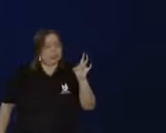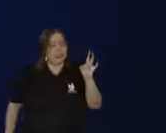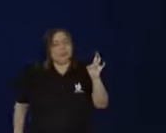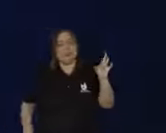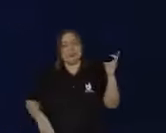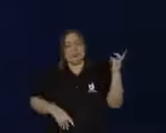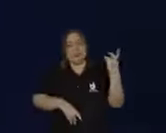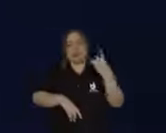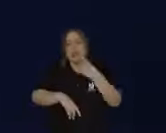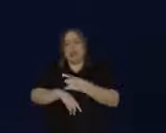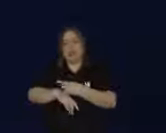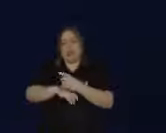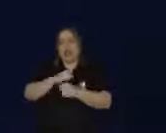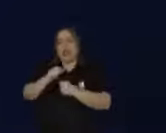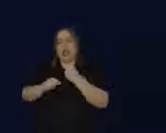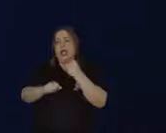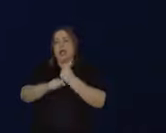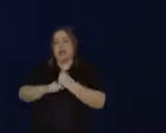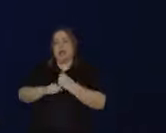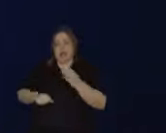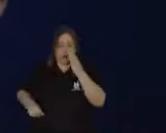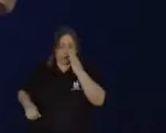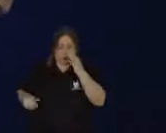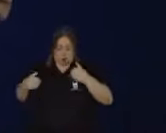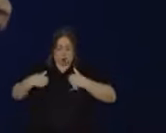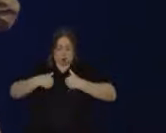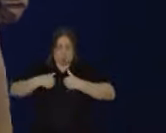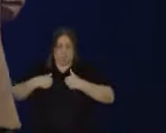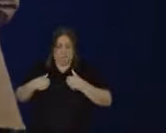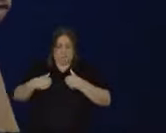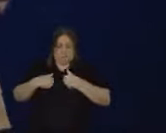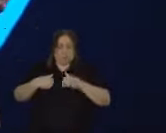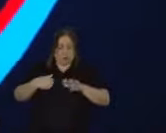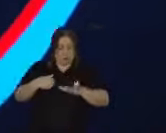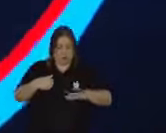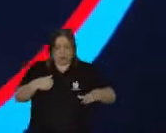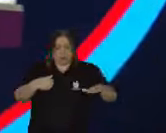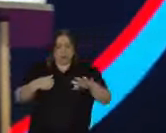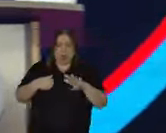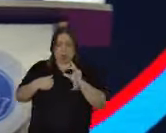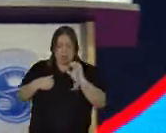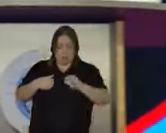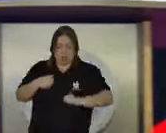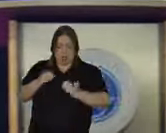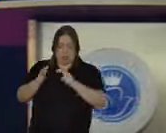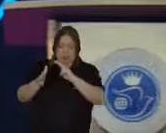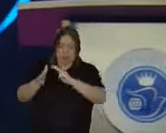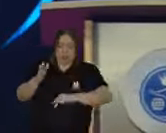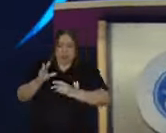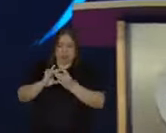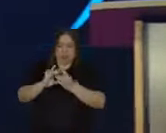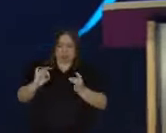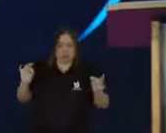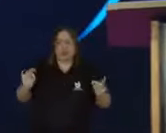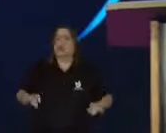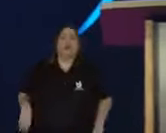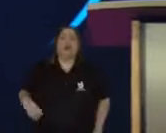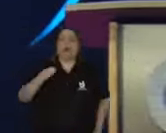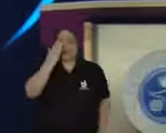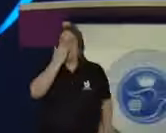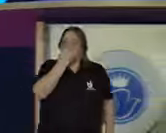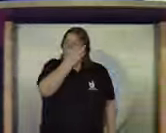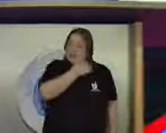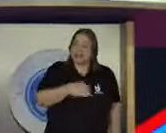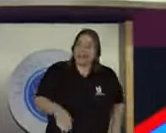loquito, en medio de las bestias del campo. Usted puede ahí repasar al detalle su historia. Y después